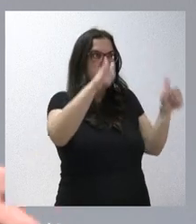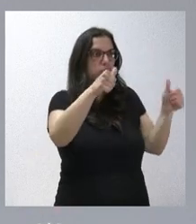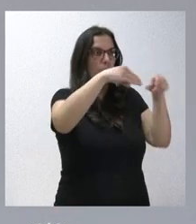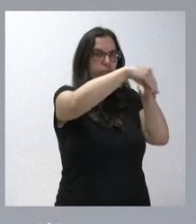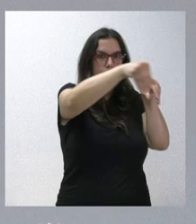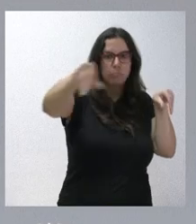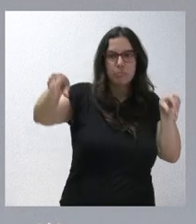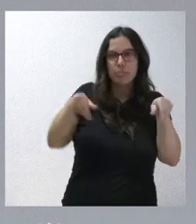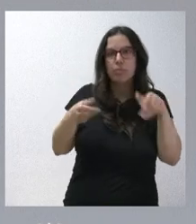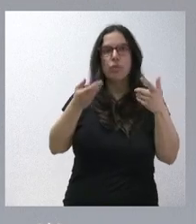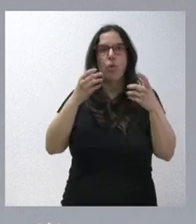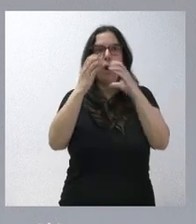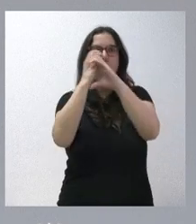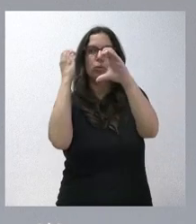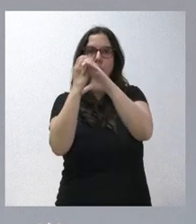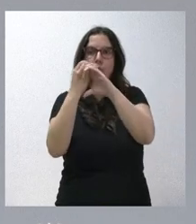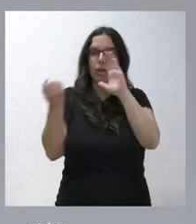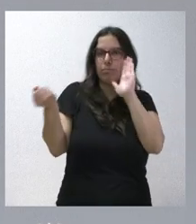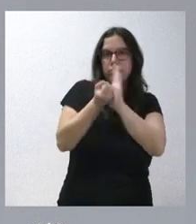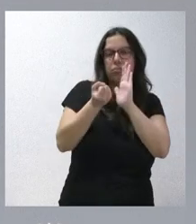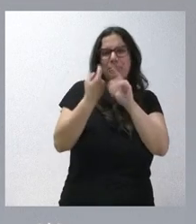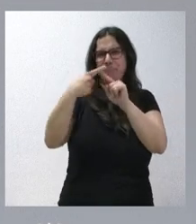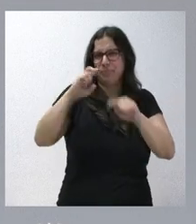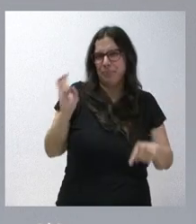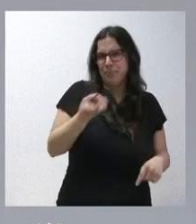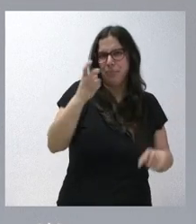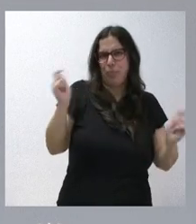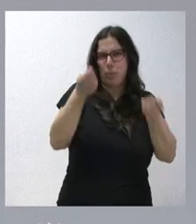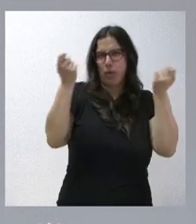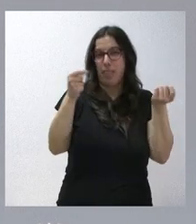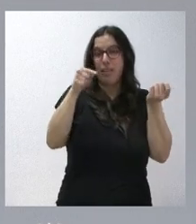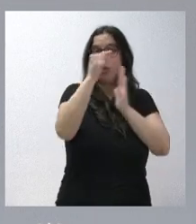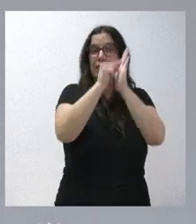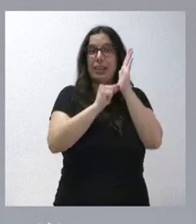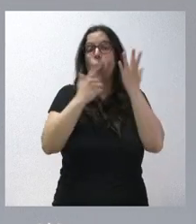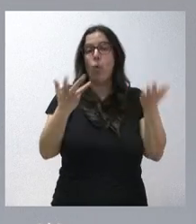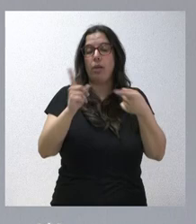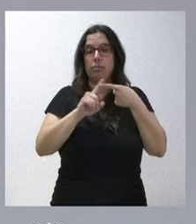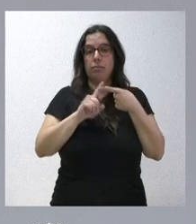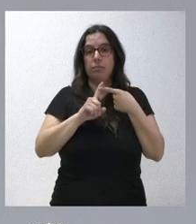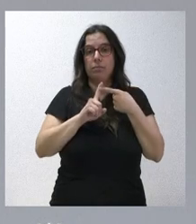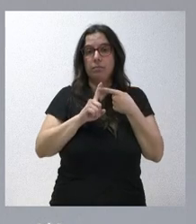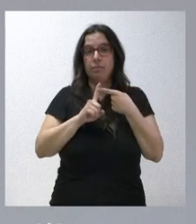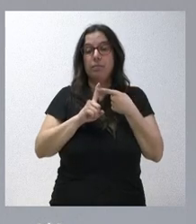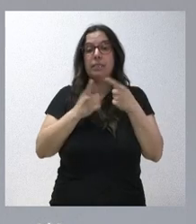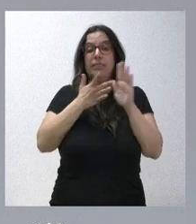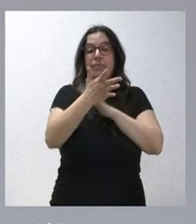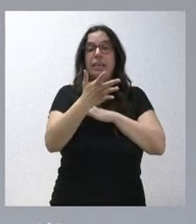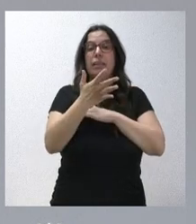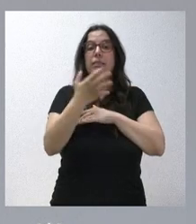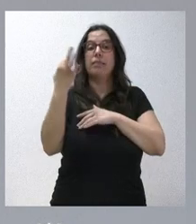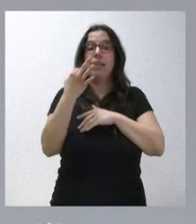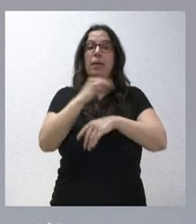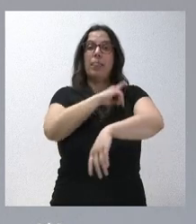serigrafías en los autobuses donde se trasladan etcétera básicamente esos criterios han sido eh que se trate de